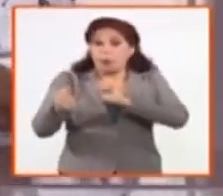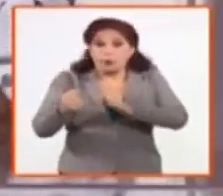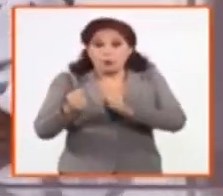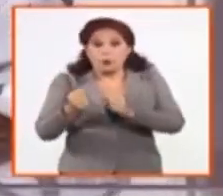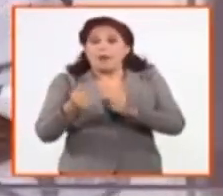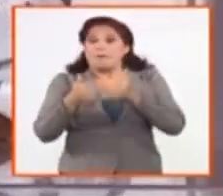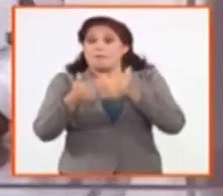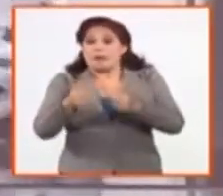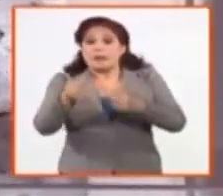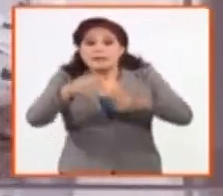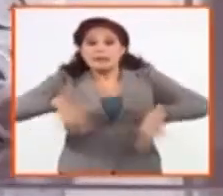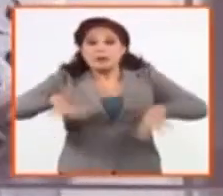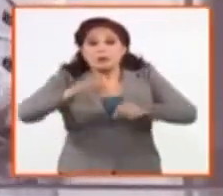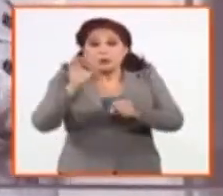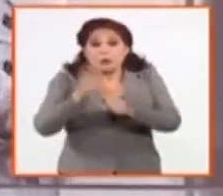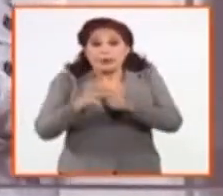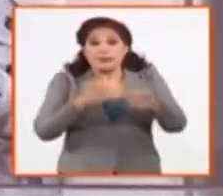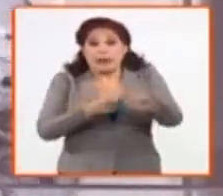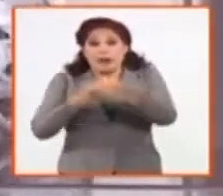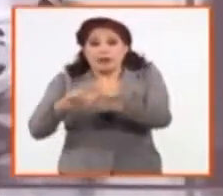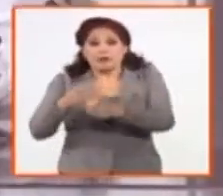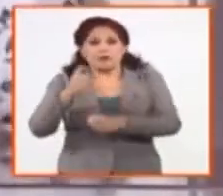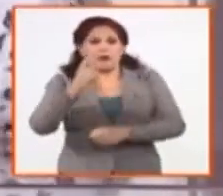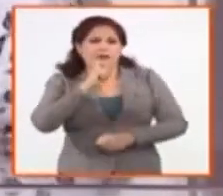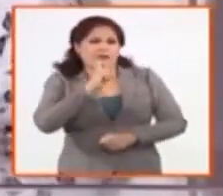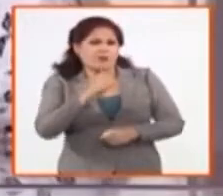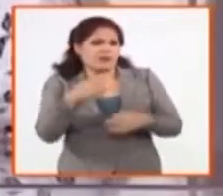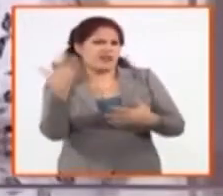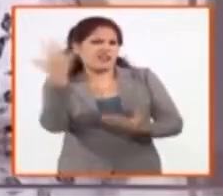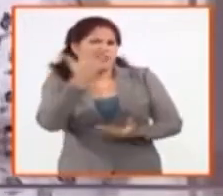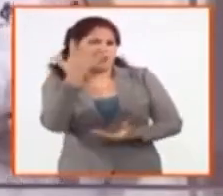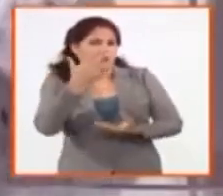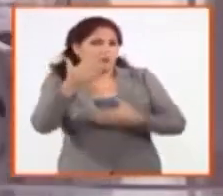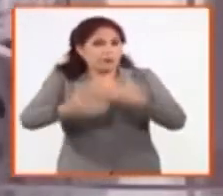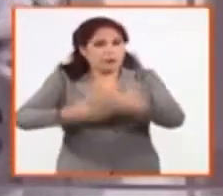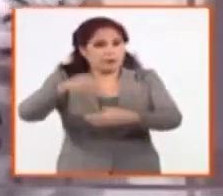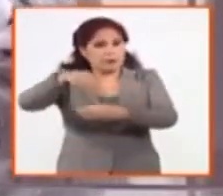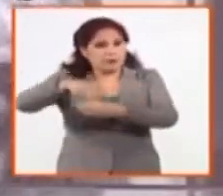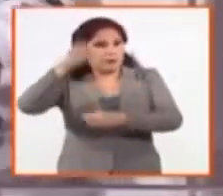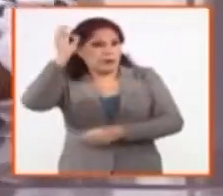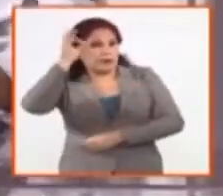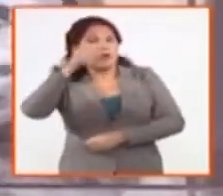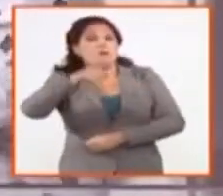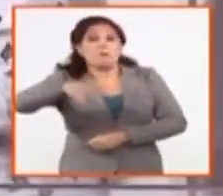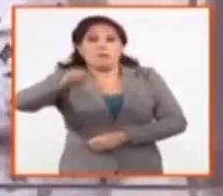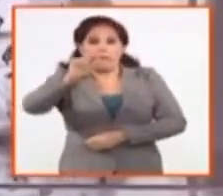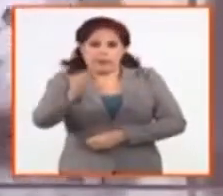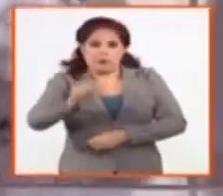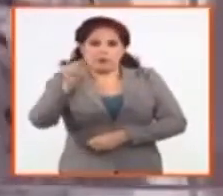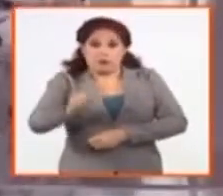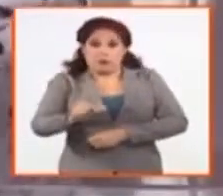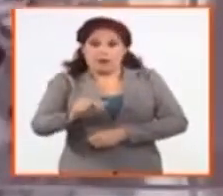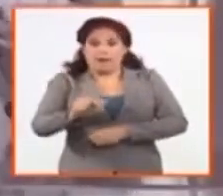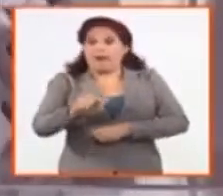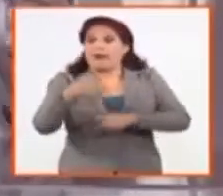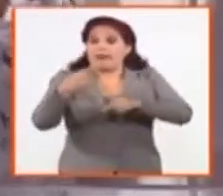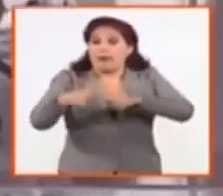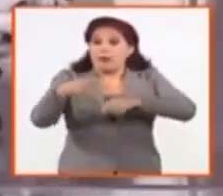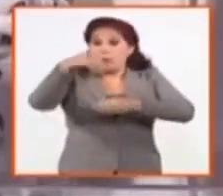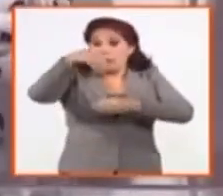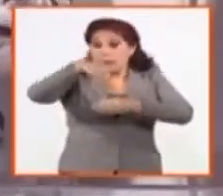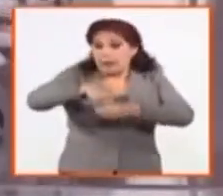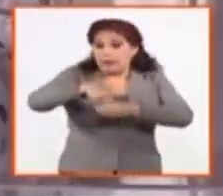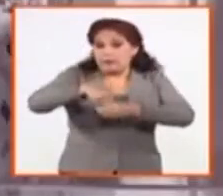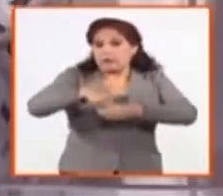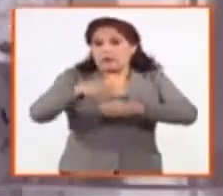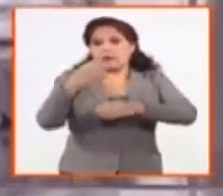la situación va a una guerra, ¿a quién afecta esa inestabilidad? a esos países que estamos hablando, potencias emergentes